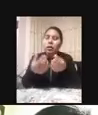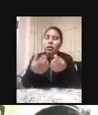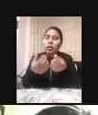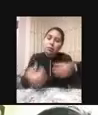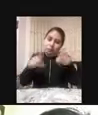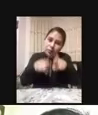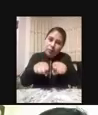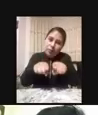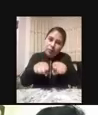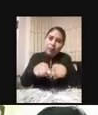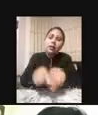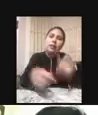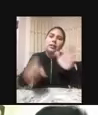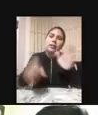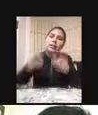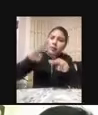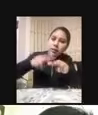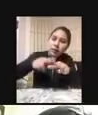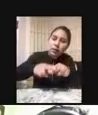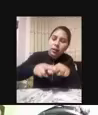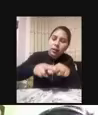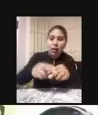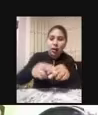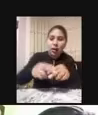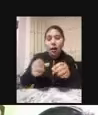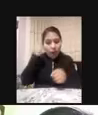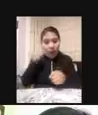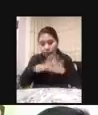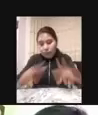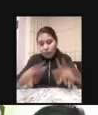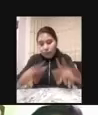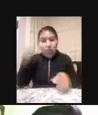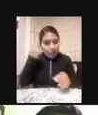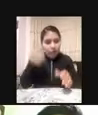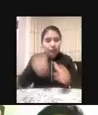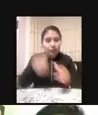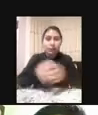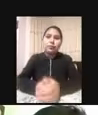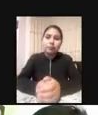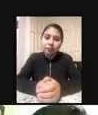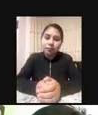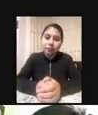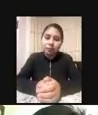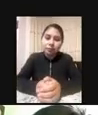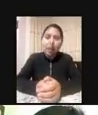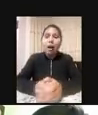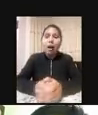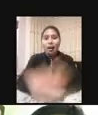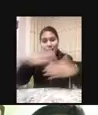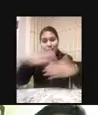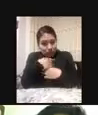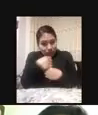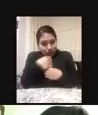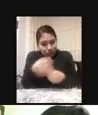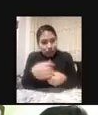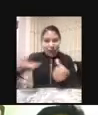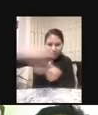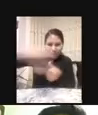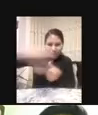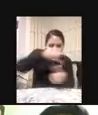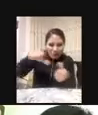hacer. Entonces, los niños con síndrome de Down son bien sociables. La mayor parte de las veces demuestran cariño, más